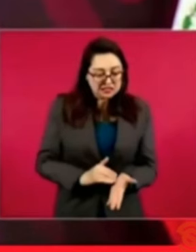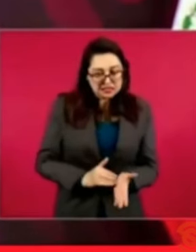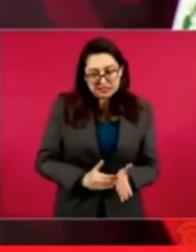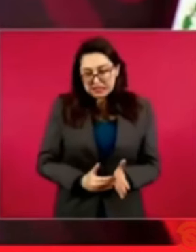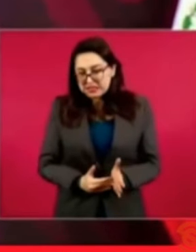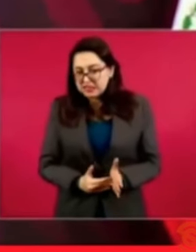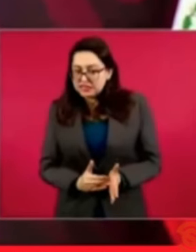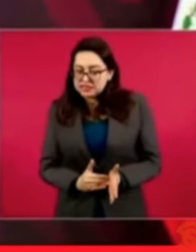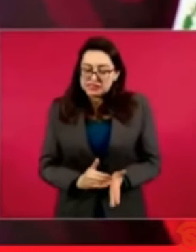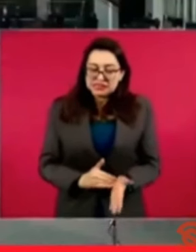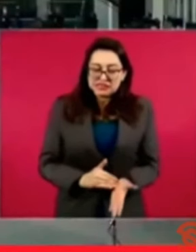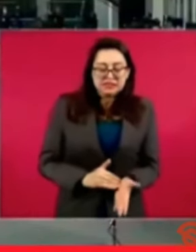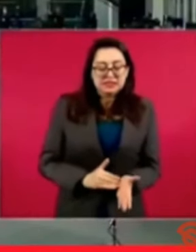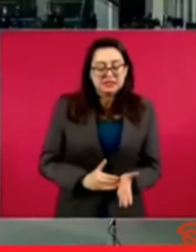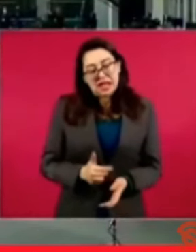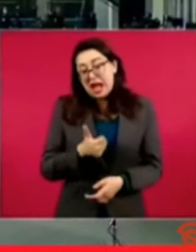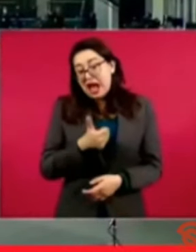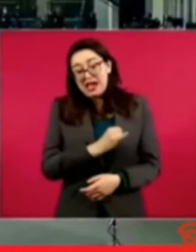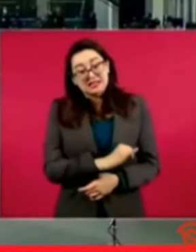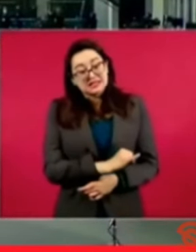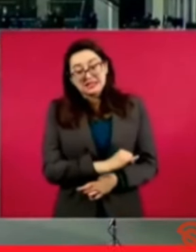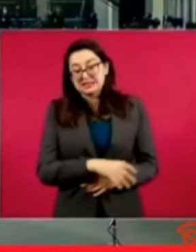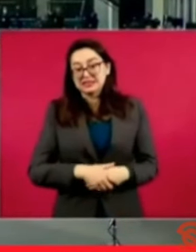Nada más que